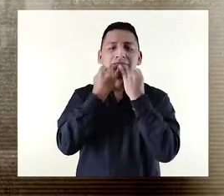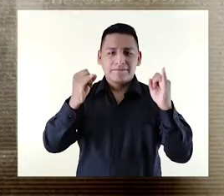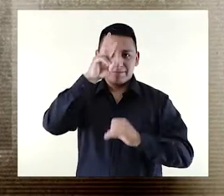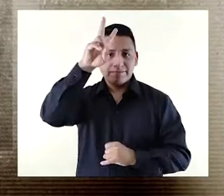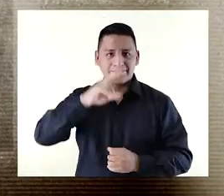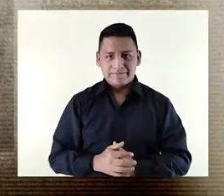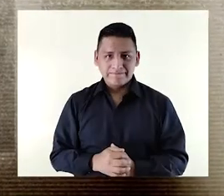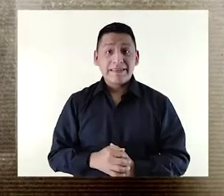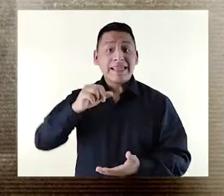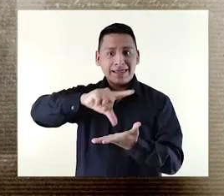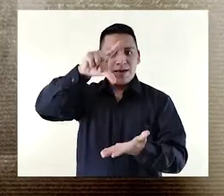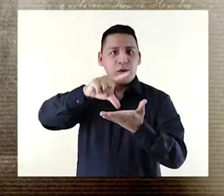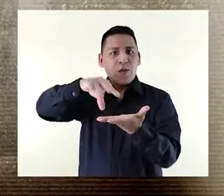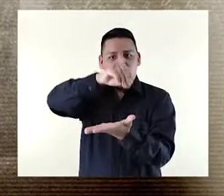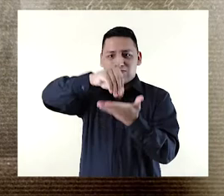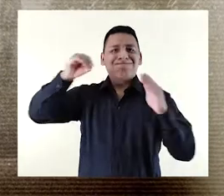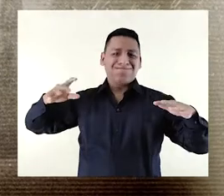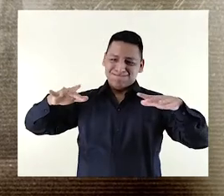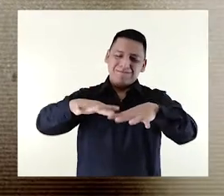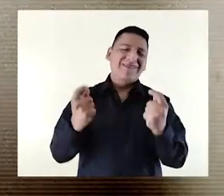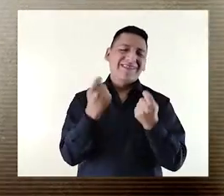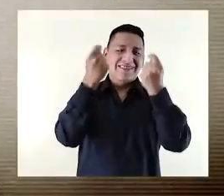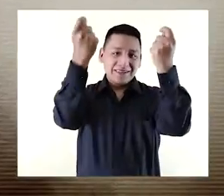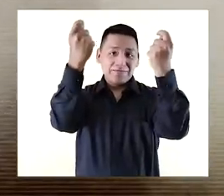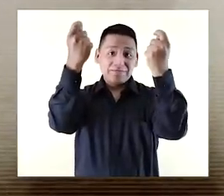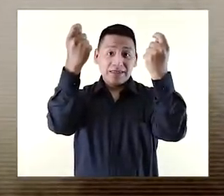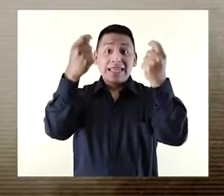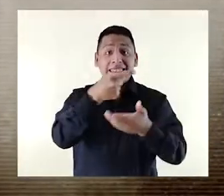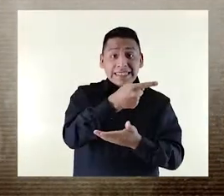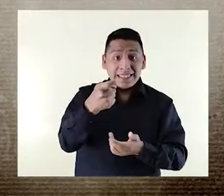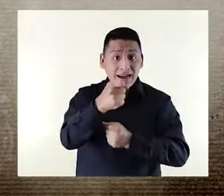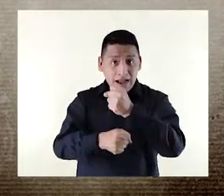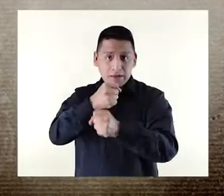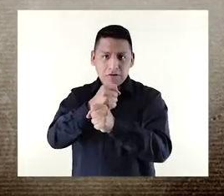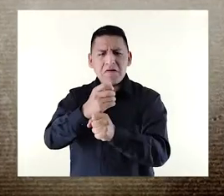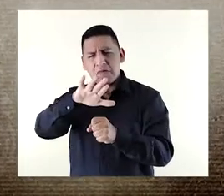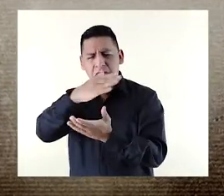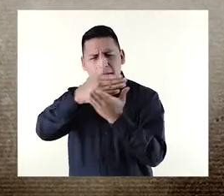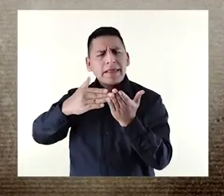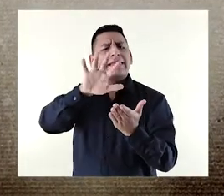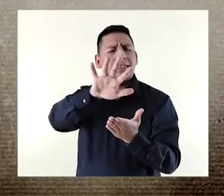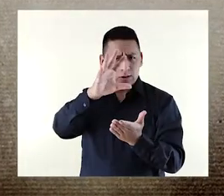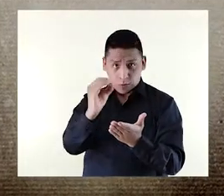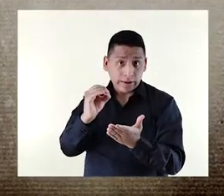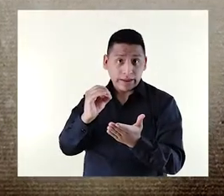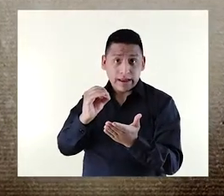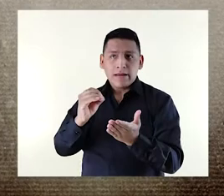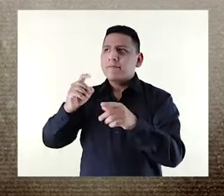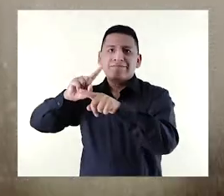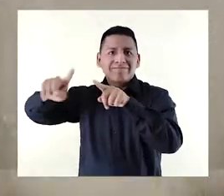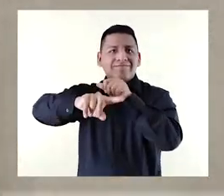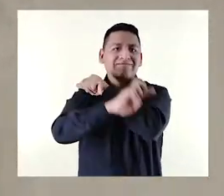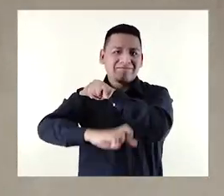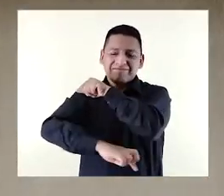de la Independencia, y Lima era el centro de esta celebración. Durante esos 100 años, y sobre todo en los últimos 50,